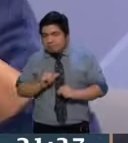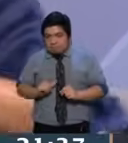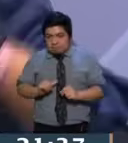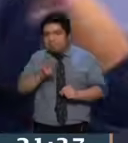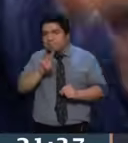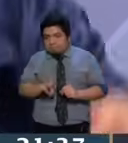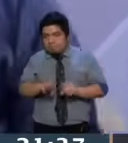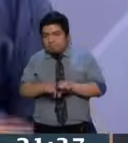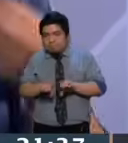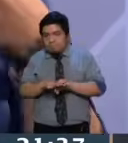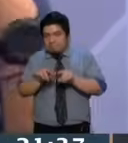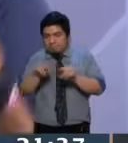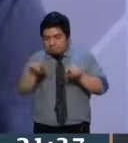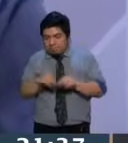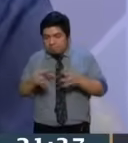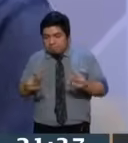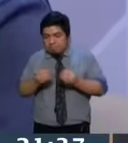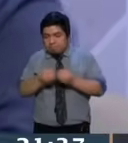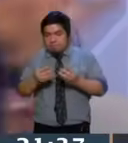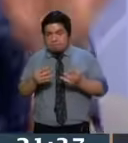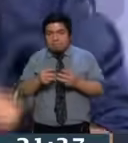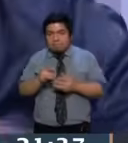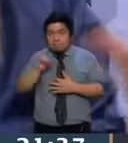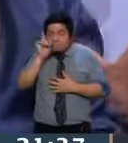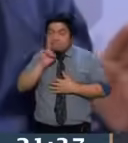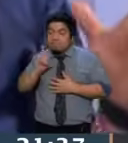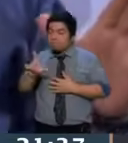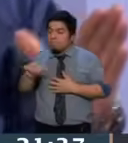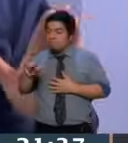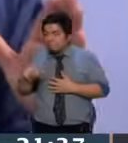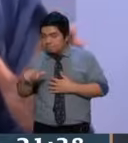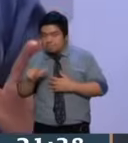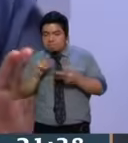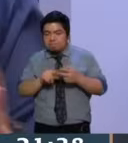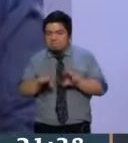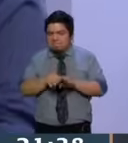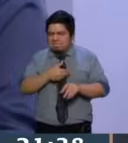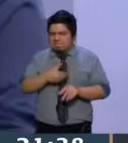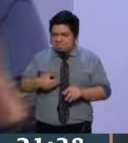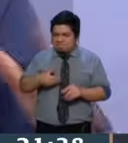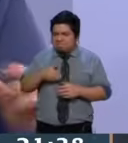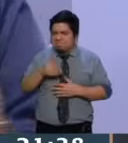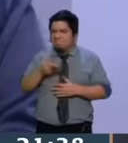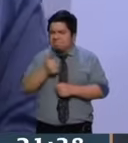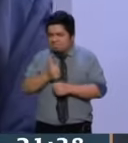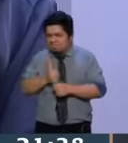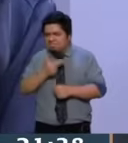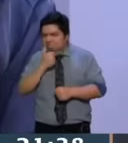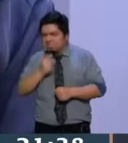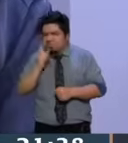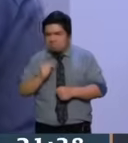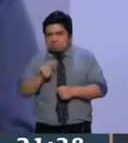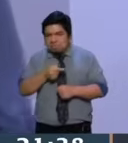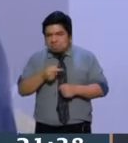hizo realidad las estancias infantiles junto con Lía, en donde no compró esta idea del presidente de que los abuelitos o las abuelitas tenían